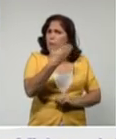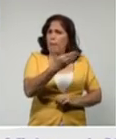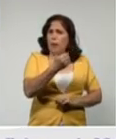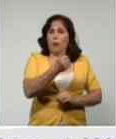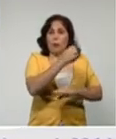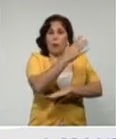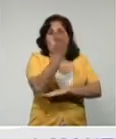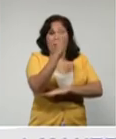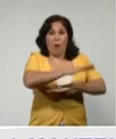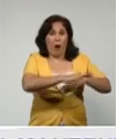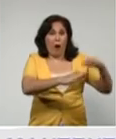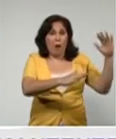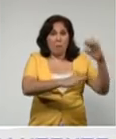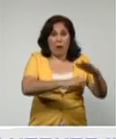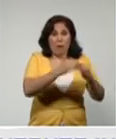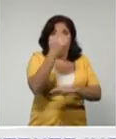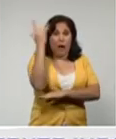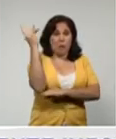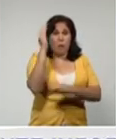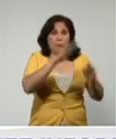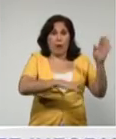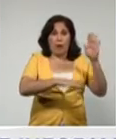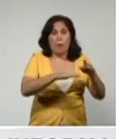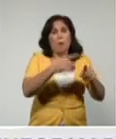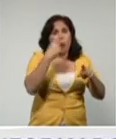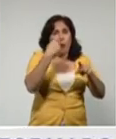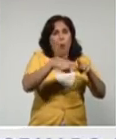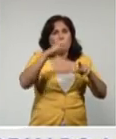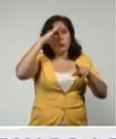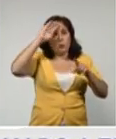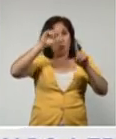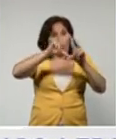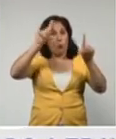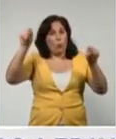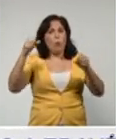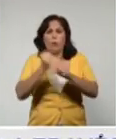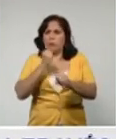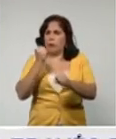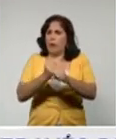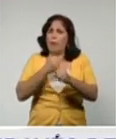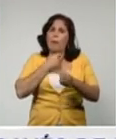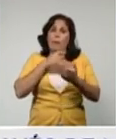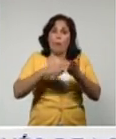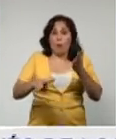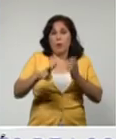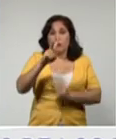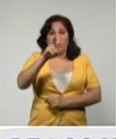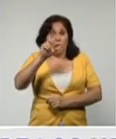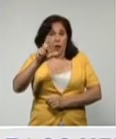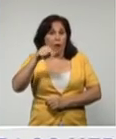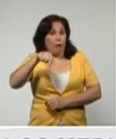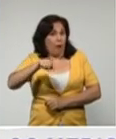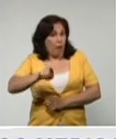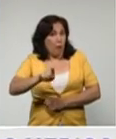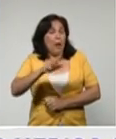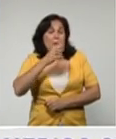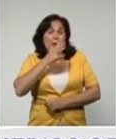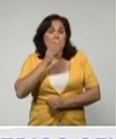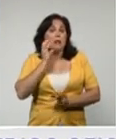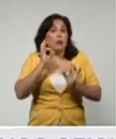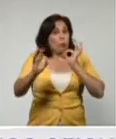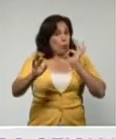en este lugar. Pero el resto se mantiene trabajando. Vamos a ver Villa Clara ahora, que ya parece que es